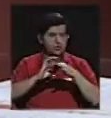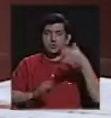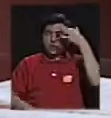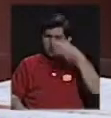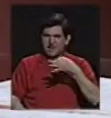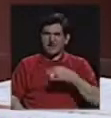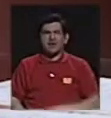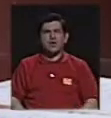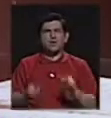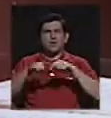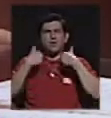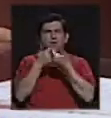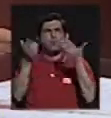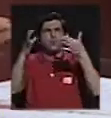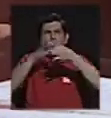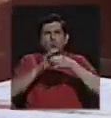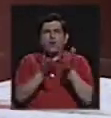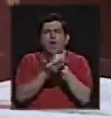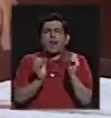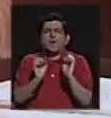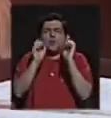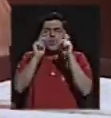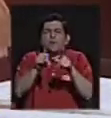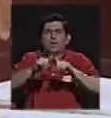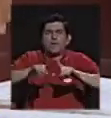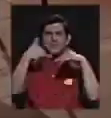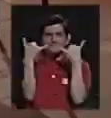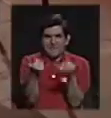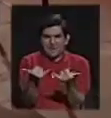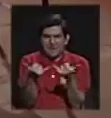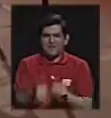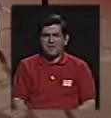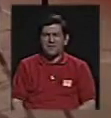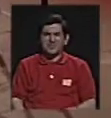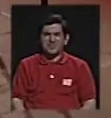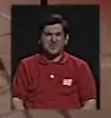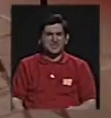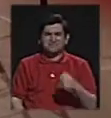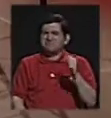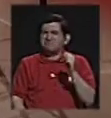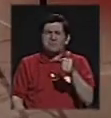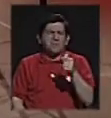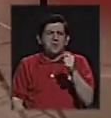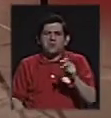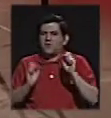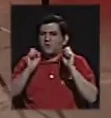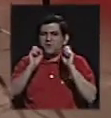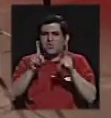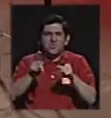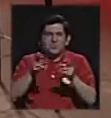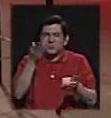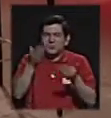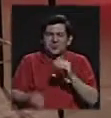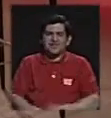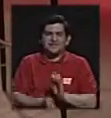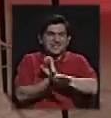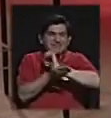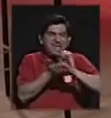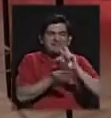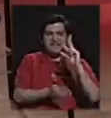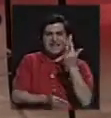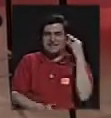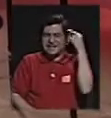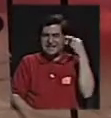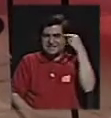que una coalición tendría alguna posibilidad, aunque en este momento parece muy bajo, de canalizar el evitar un tercer